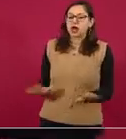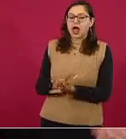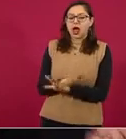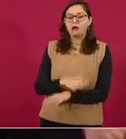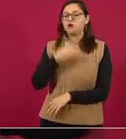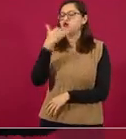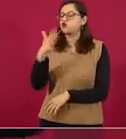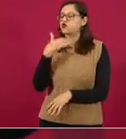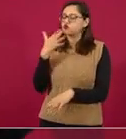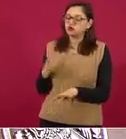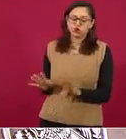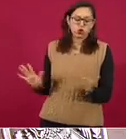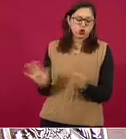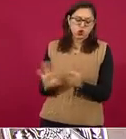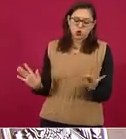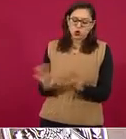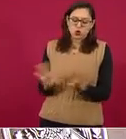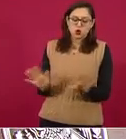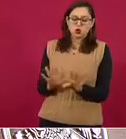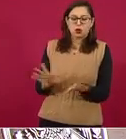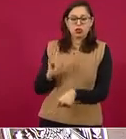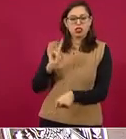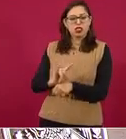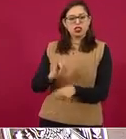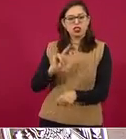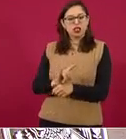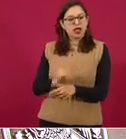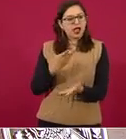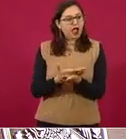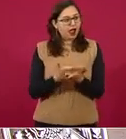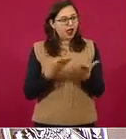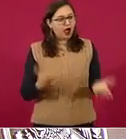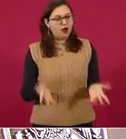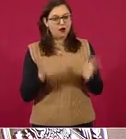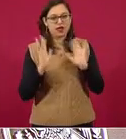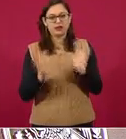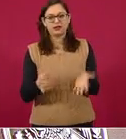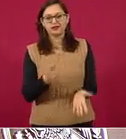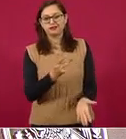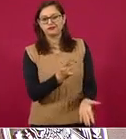ahora están defendiendo la corrupción,